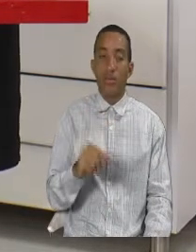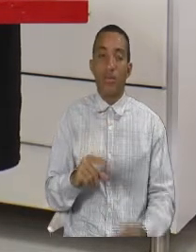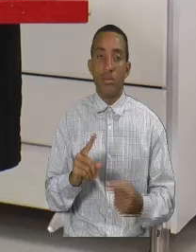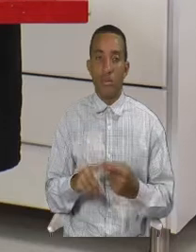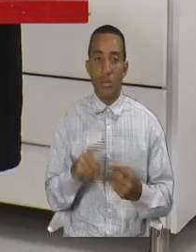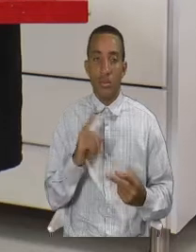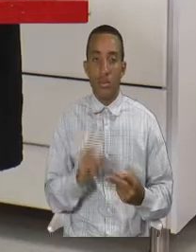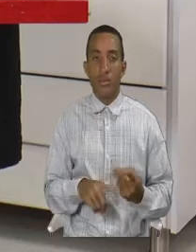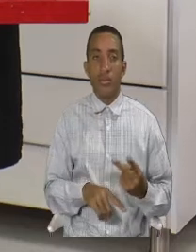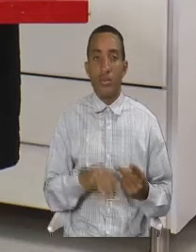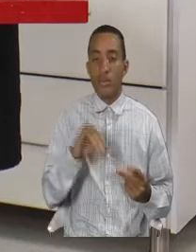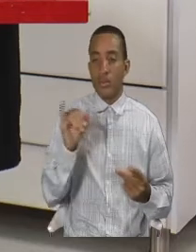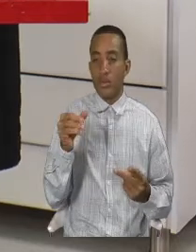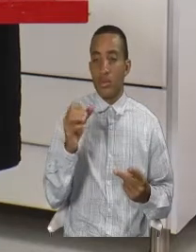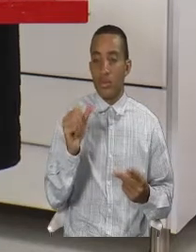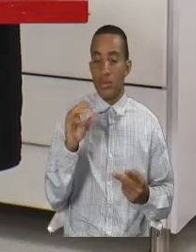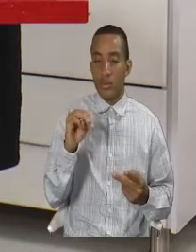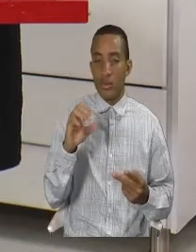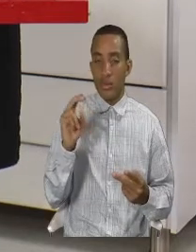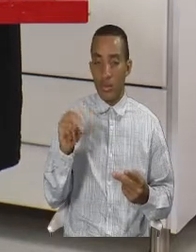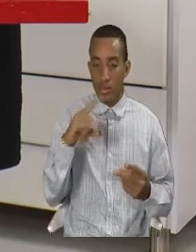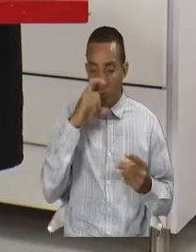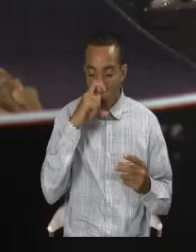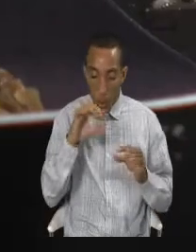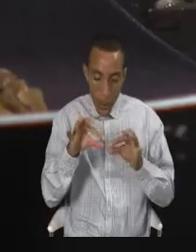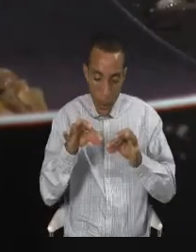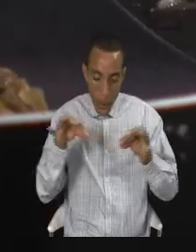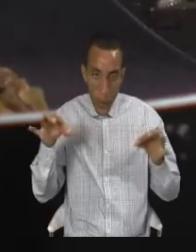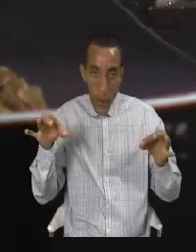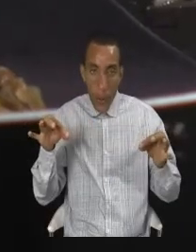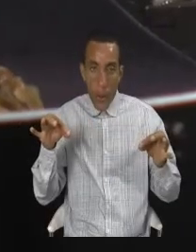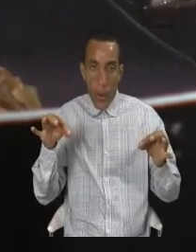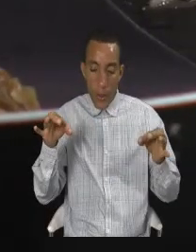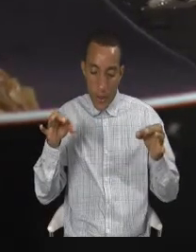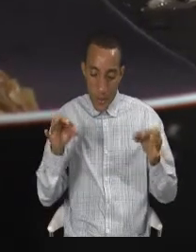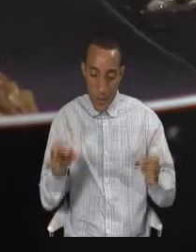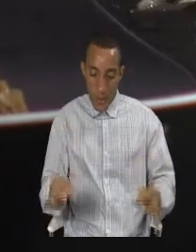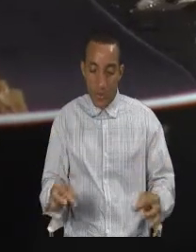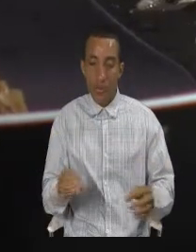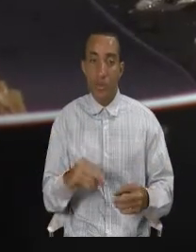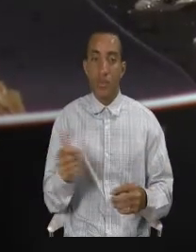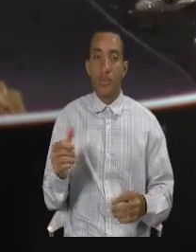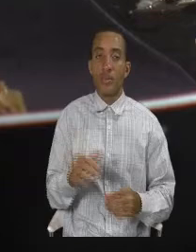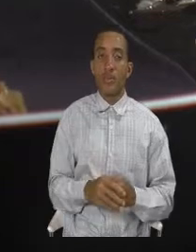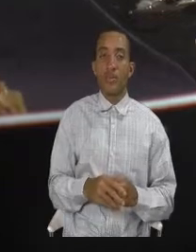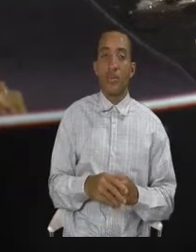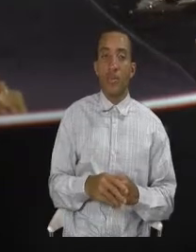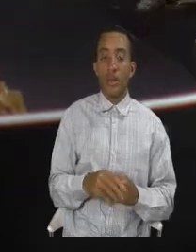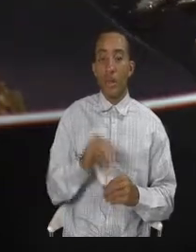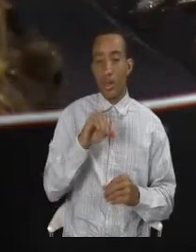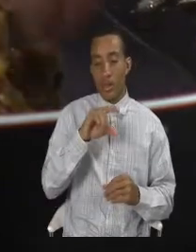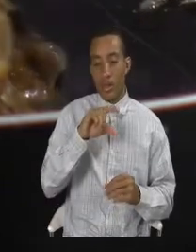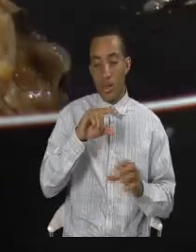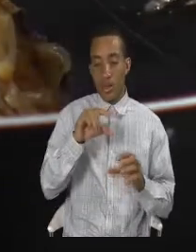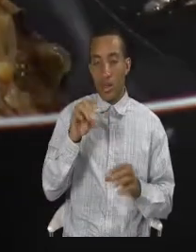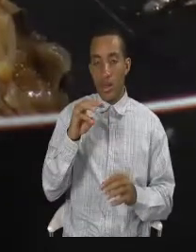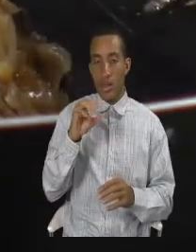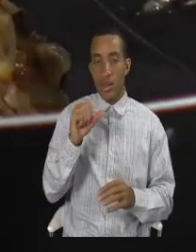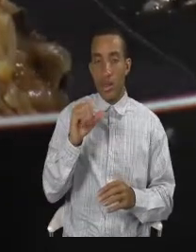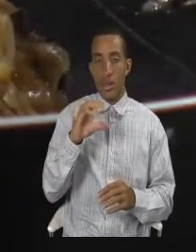hacer con mariscos también. Lo pueden rellenar de camarones, de